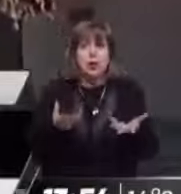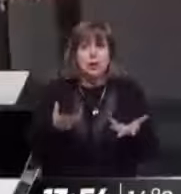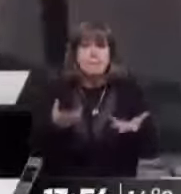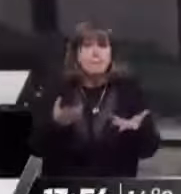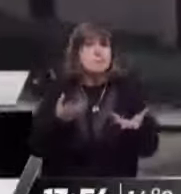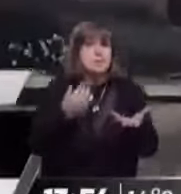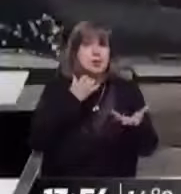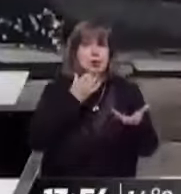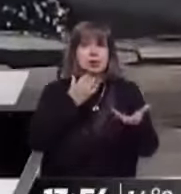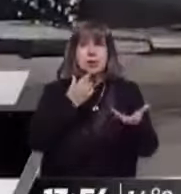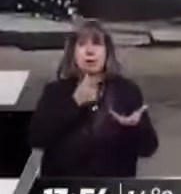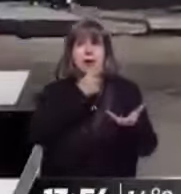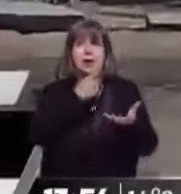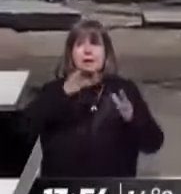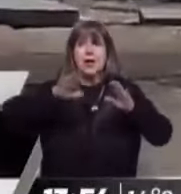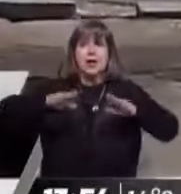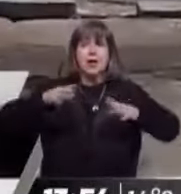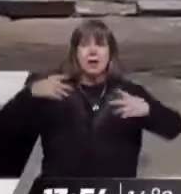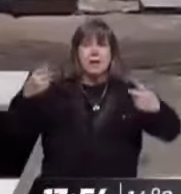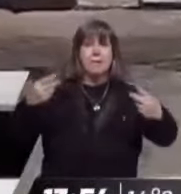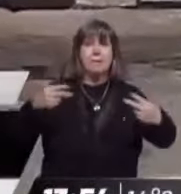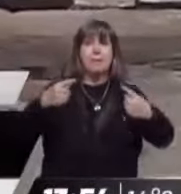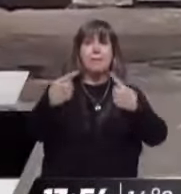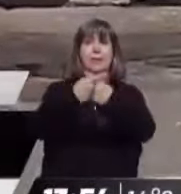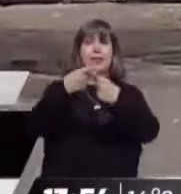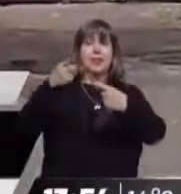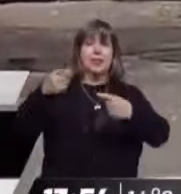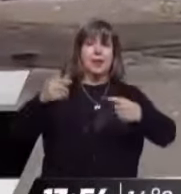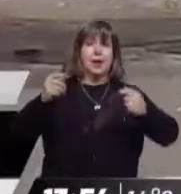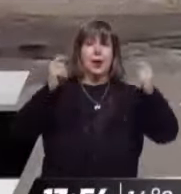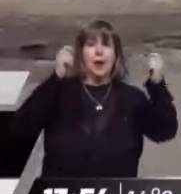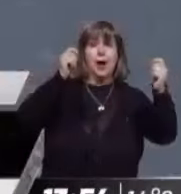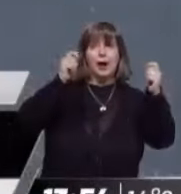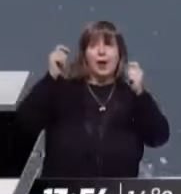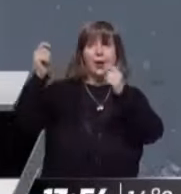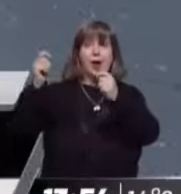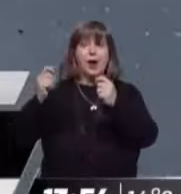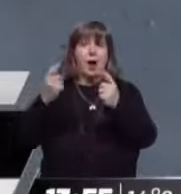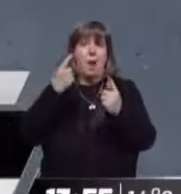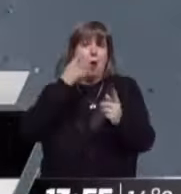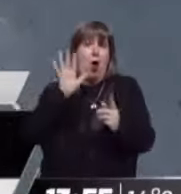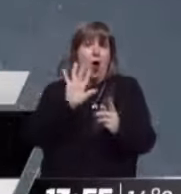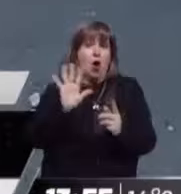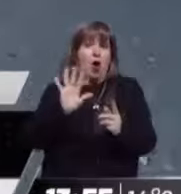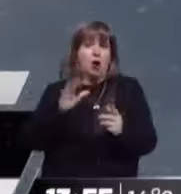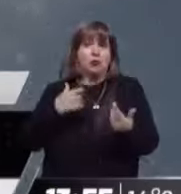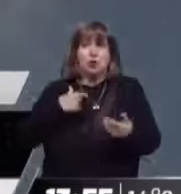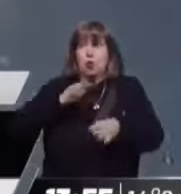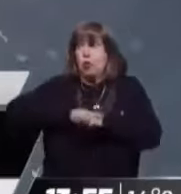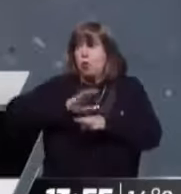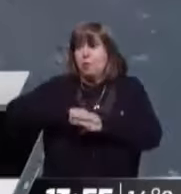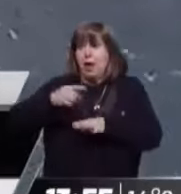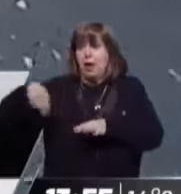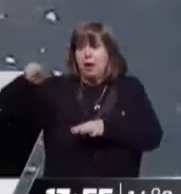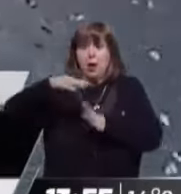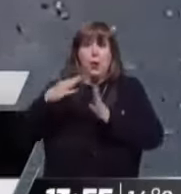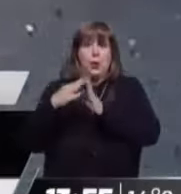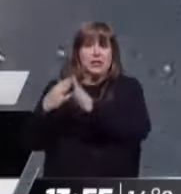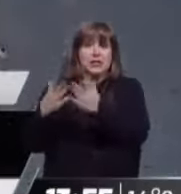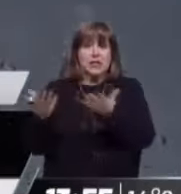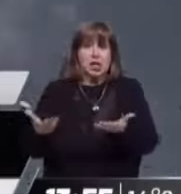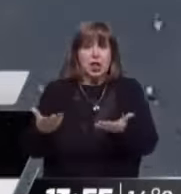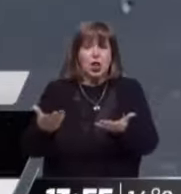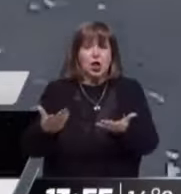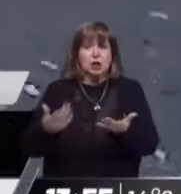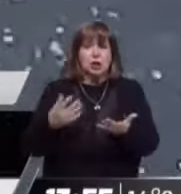venían de jugar un partido de una barra que no la conocemos, que no tenemos culpa de nada. Y bueno, y se